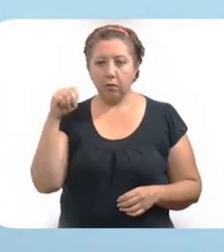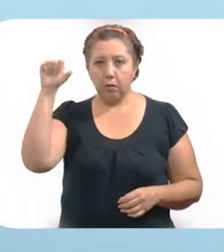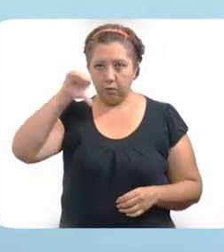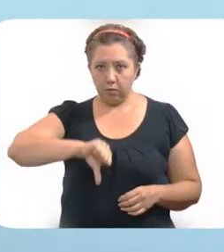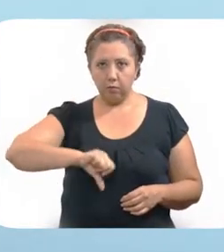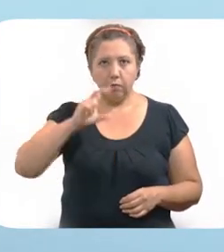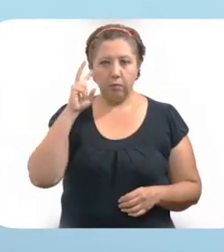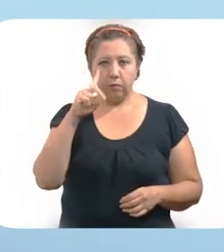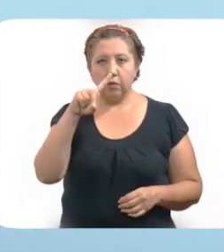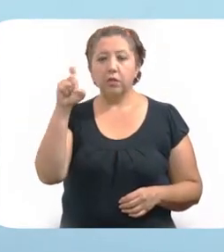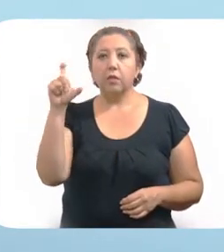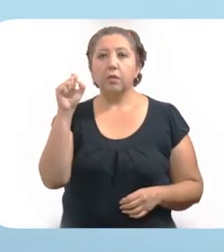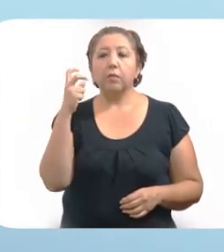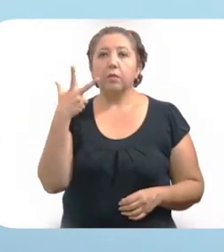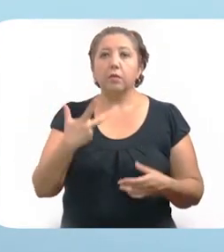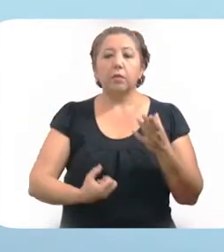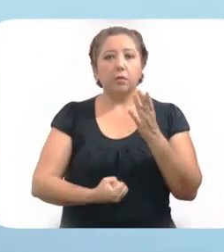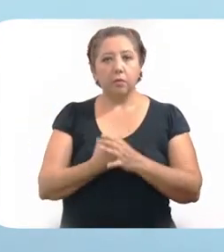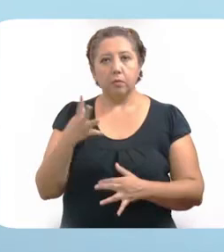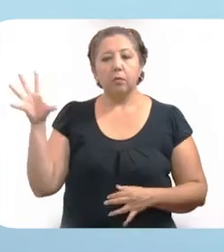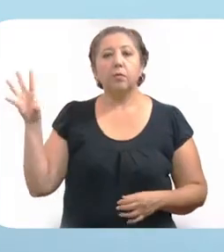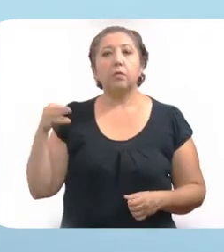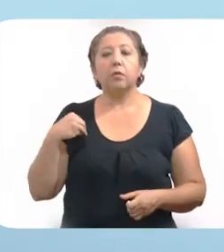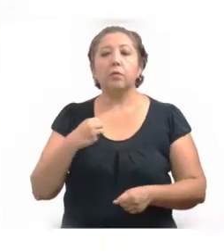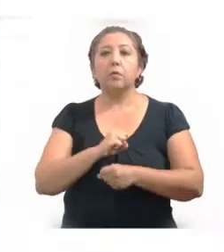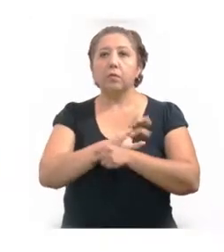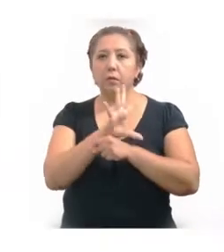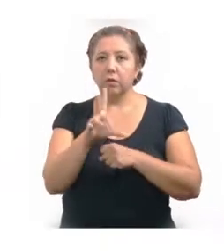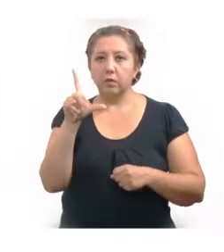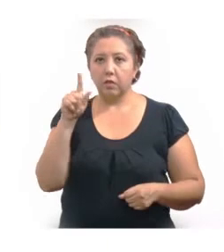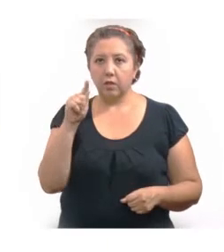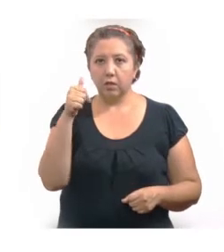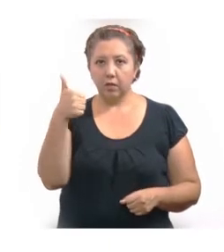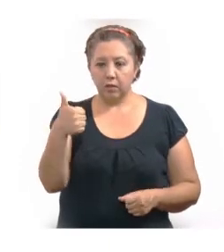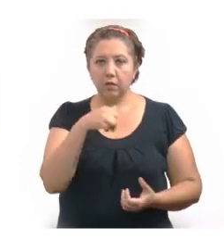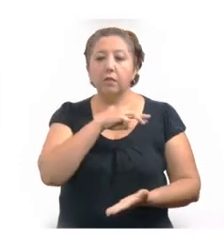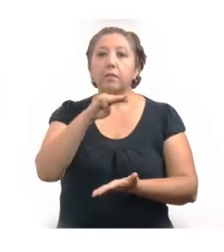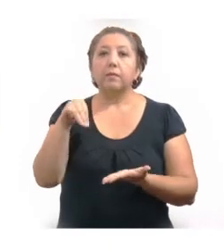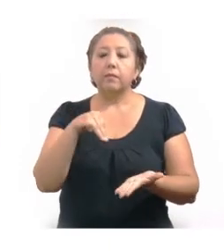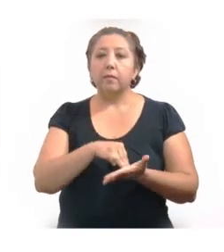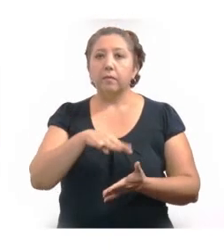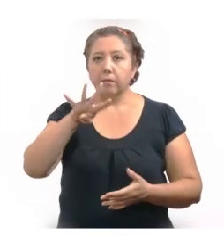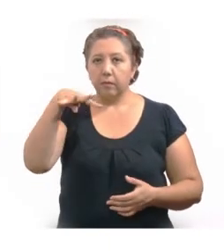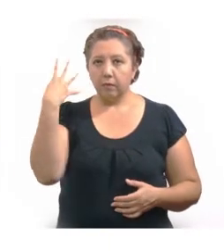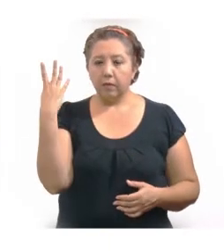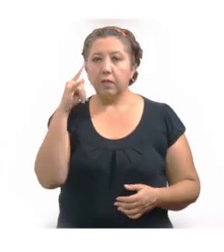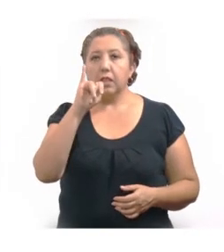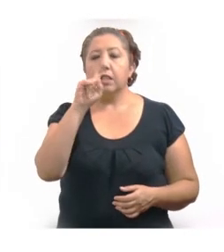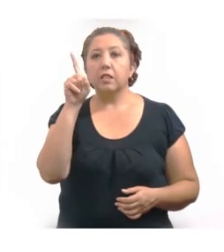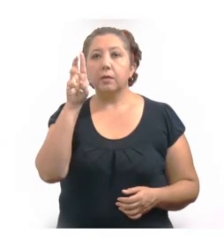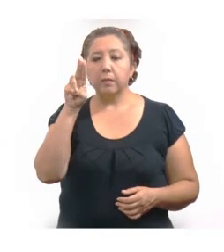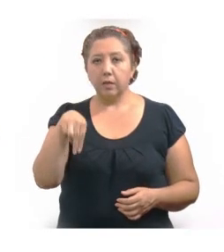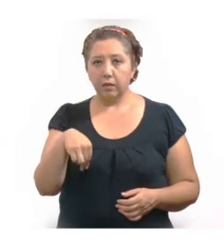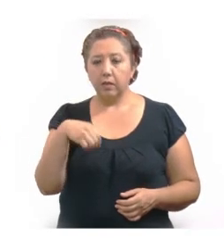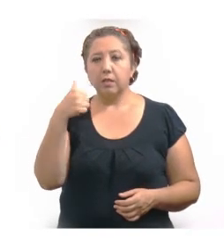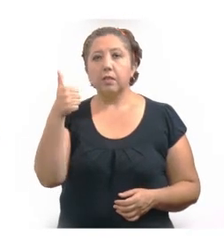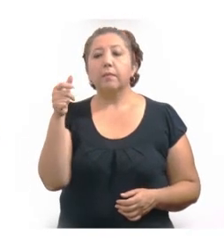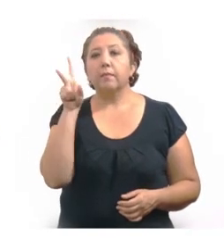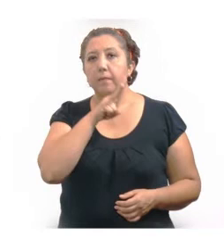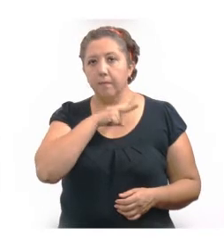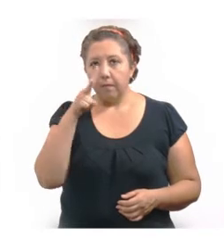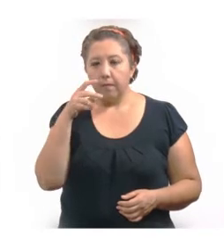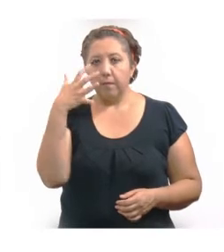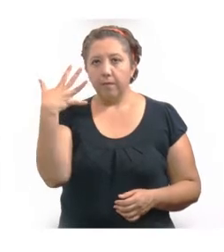se detectaron 128 nuevos contagios de coronavirus, 76 en Mérida, 14 en Tizimín, 6 en